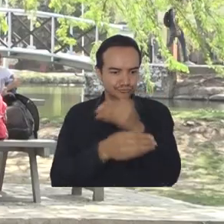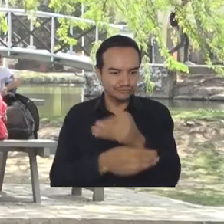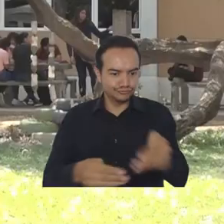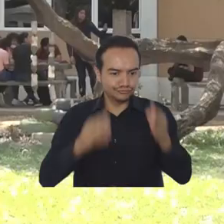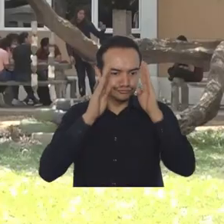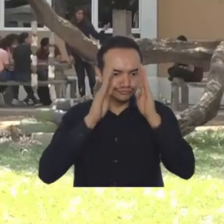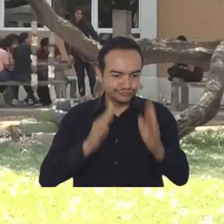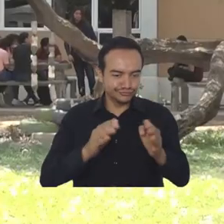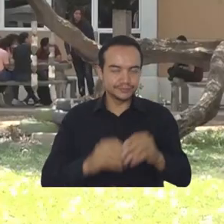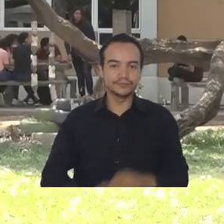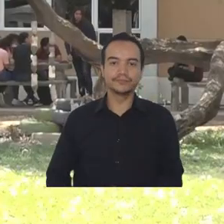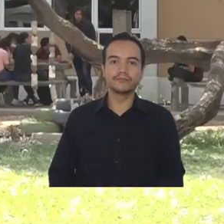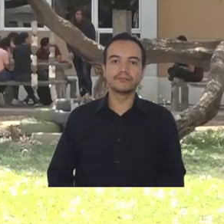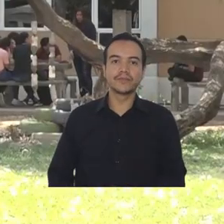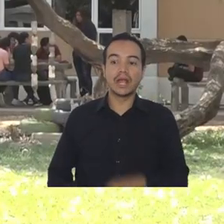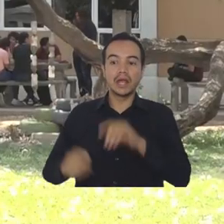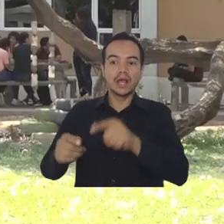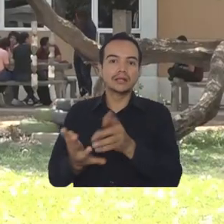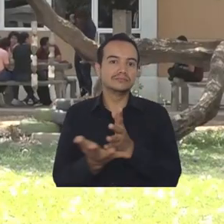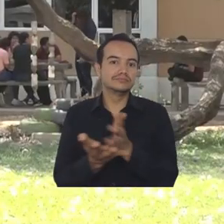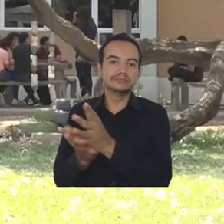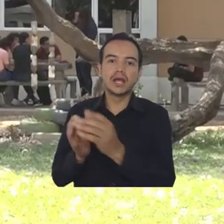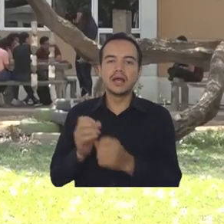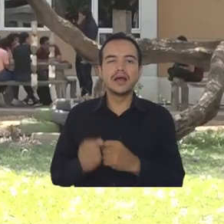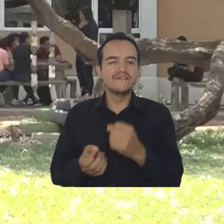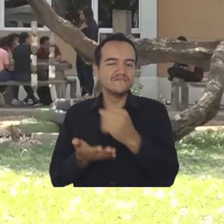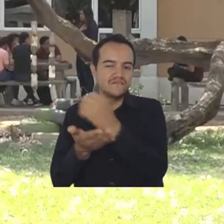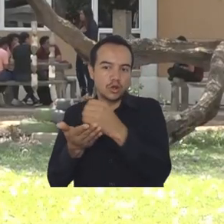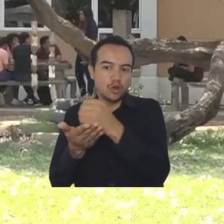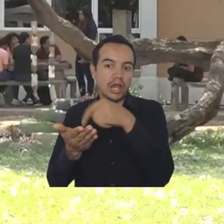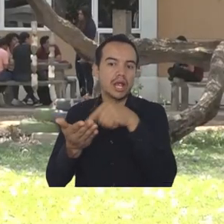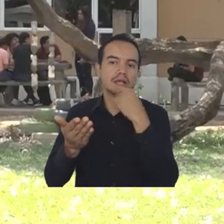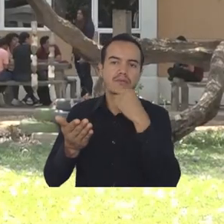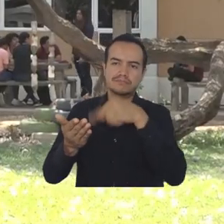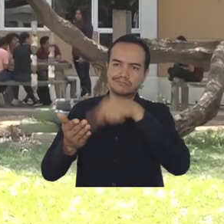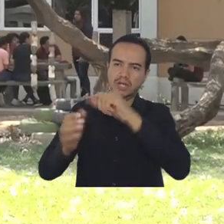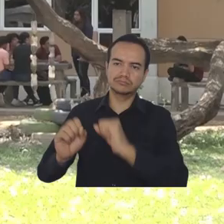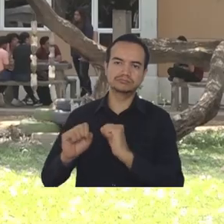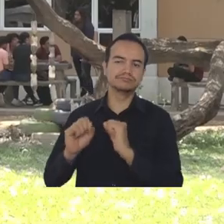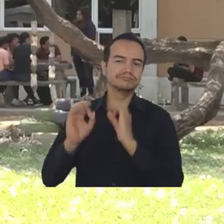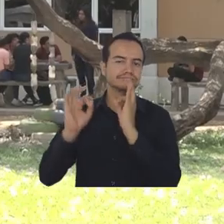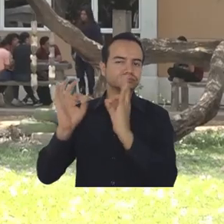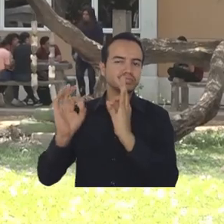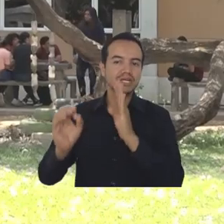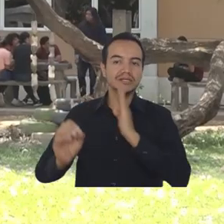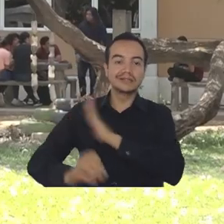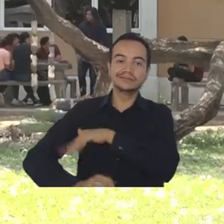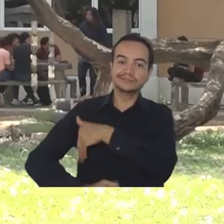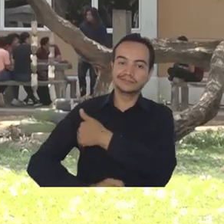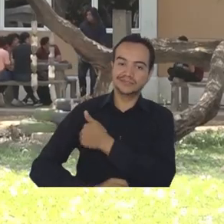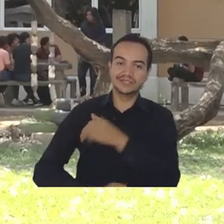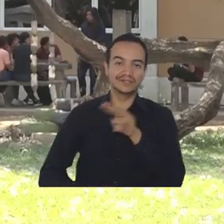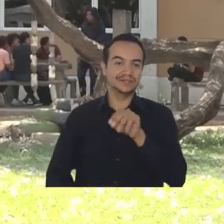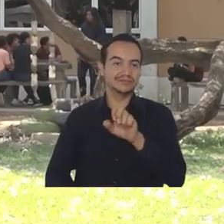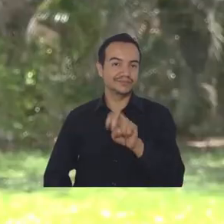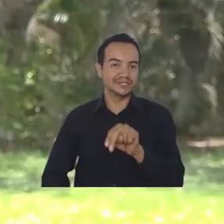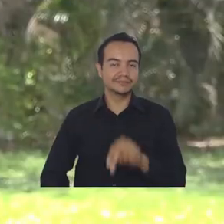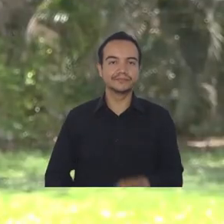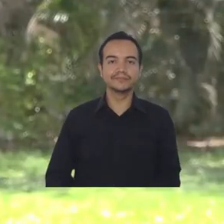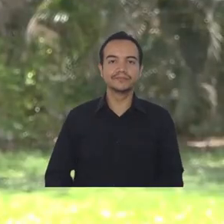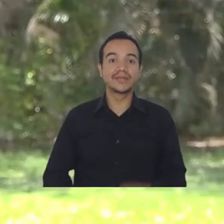primera infancia. El programa de biología, un programa acreditado por alta calidad ante el Ministerio de Educación Nacional.